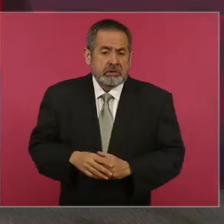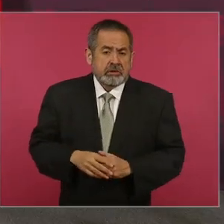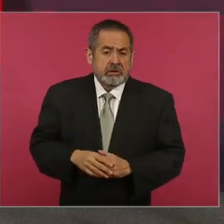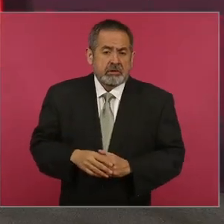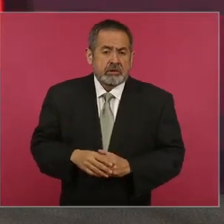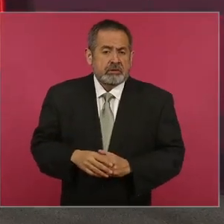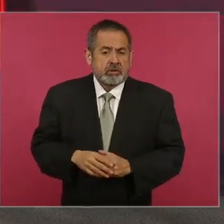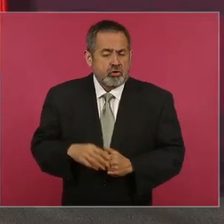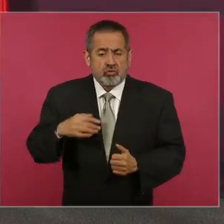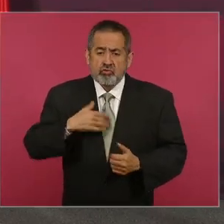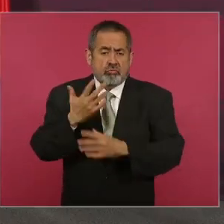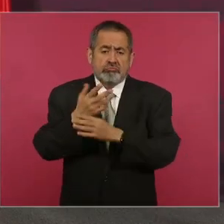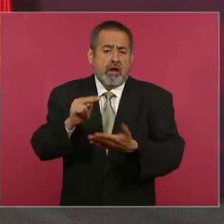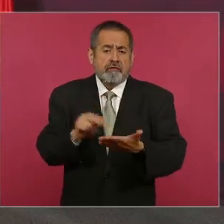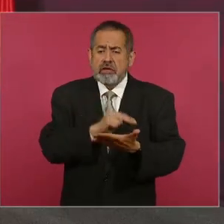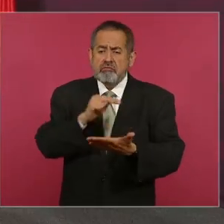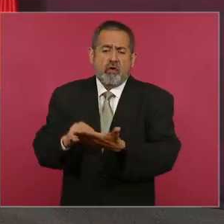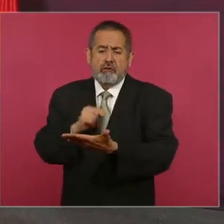y firmo